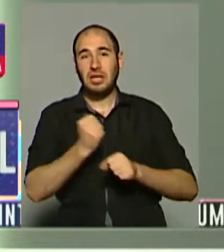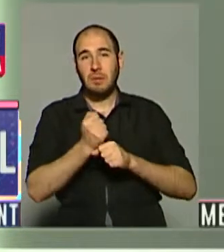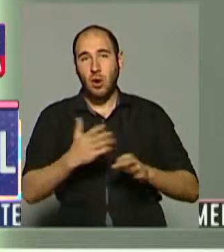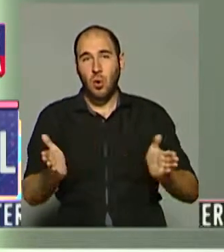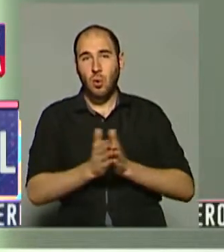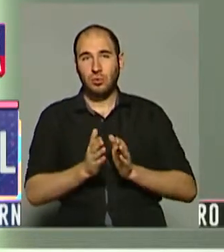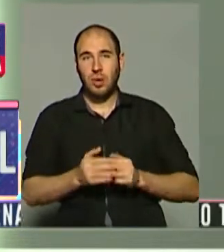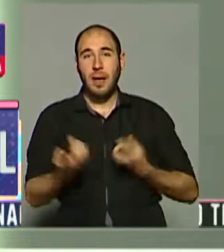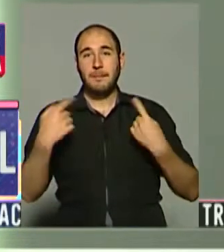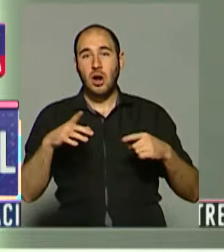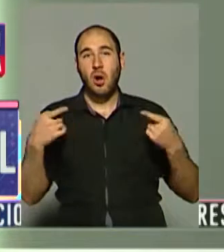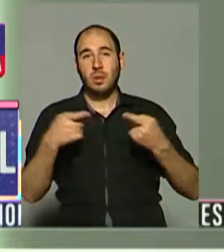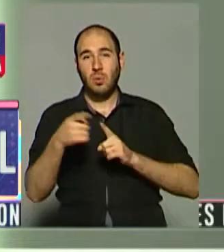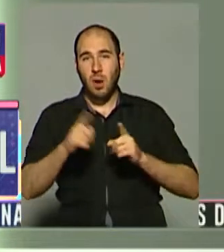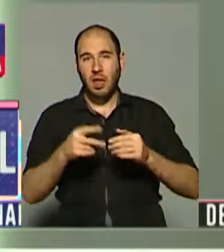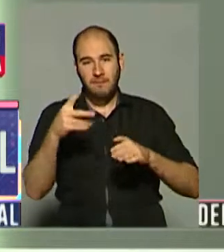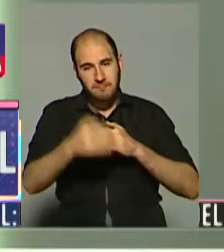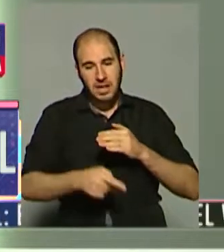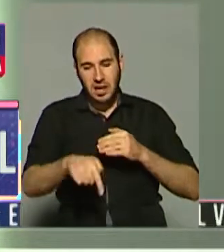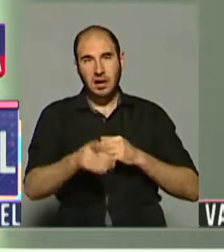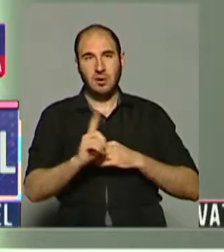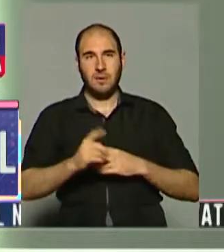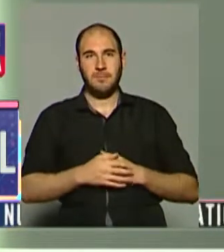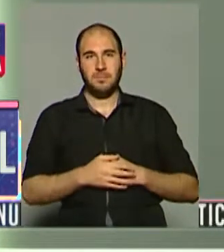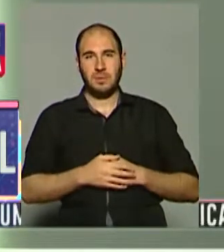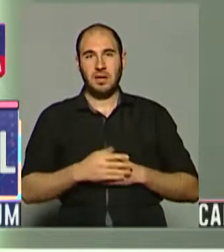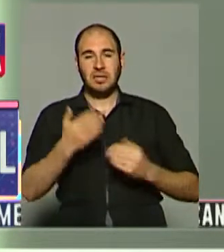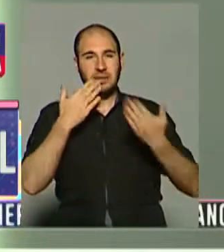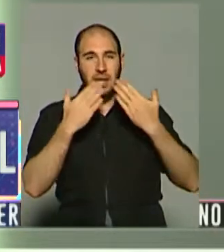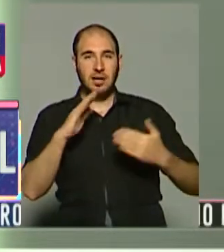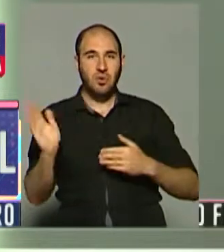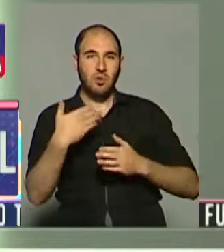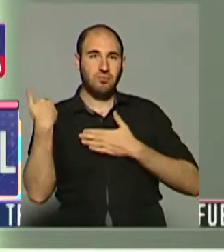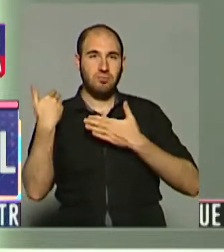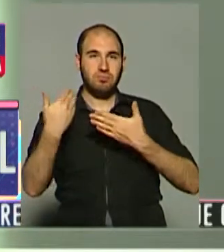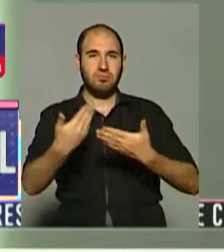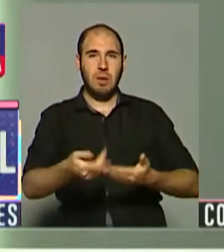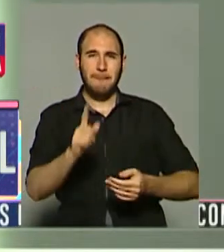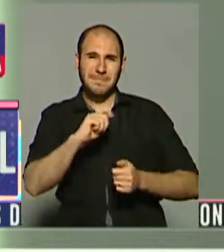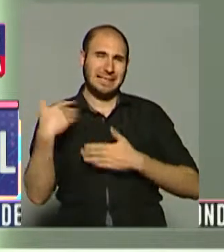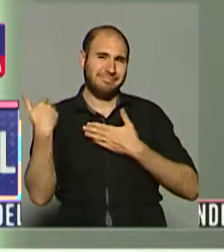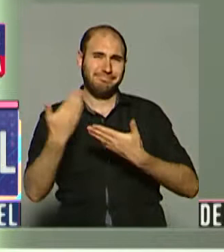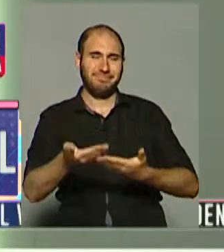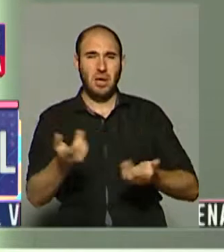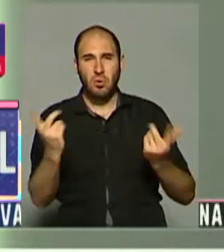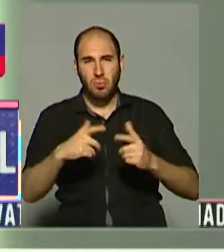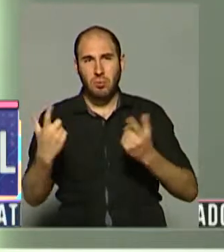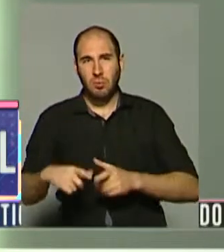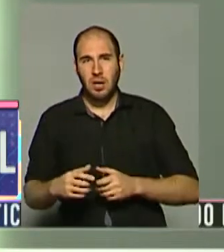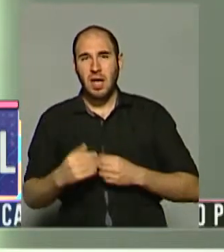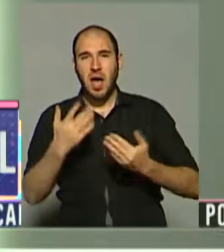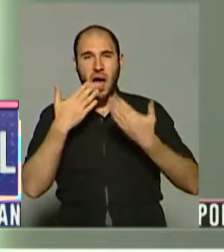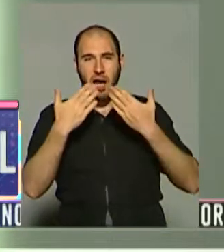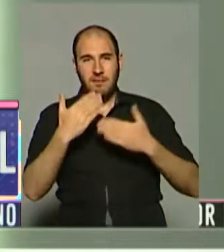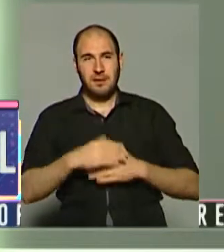juntos. Pero la idea es que no se agote aquí. Claro. En todas estas charlas que venimos teniendo hace tiempo, ya hace meses que estamos juntándonos para